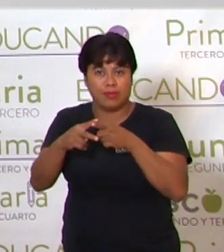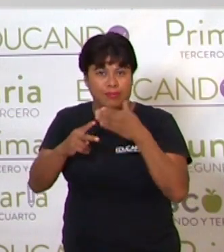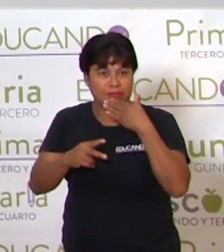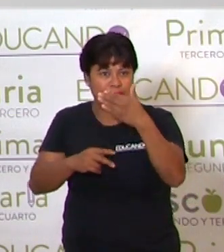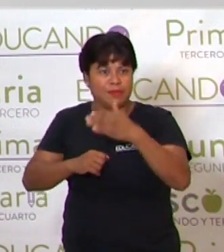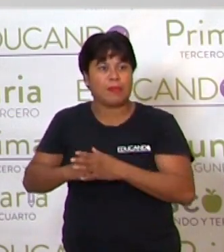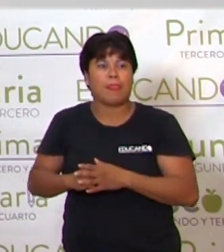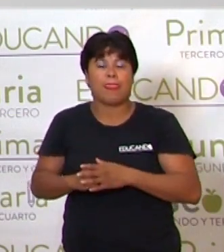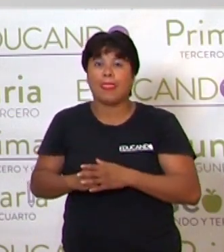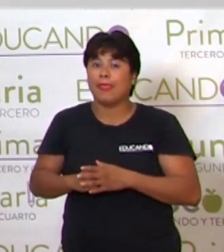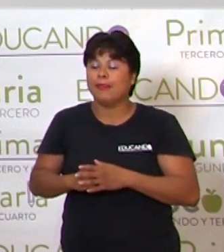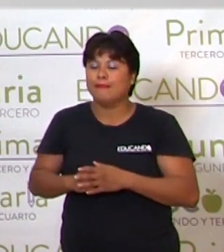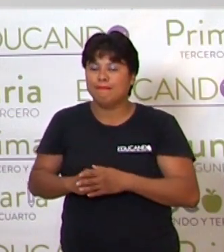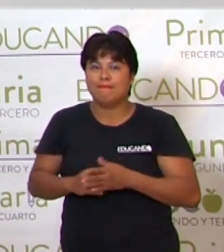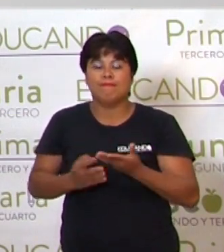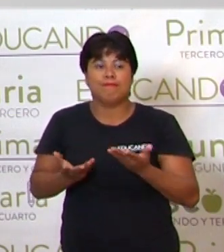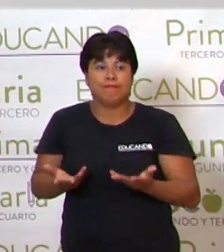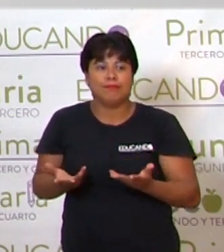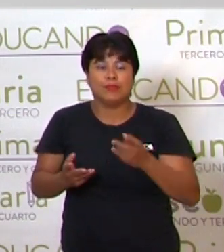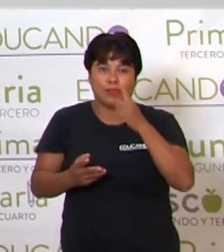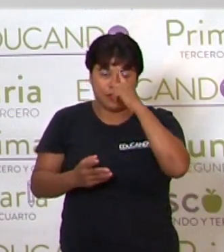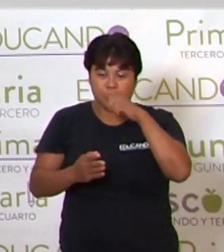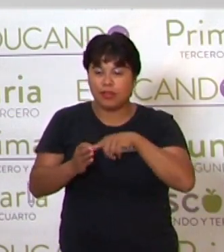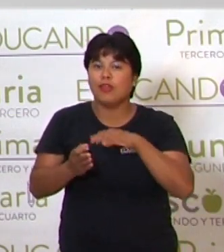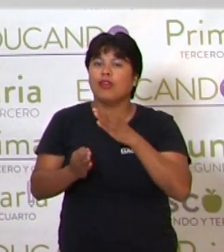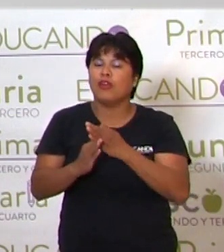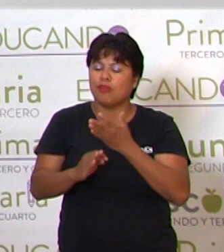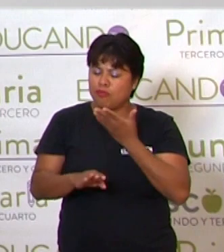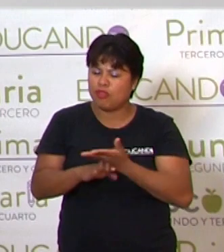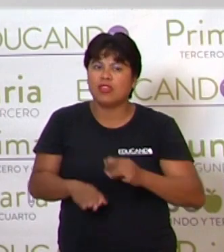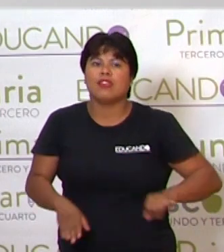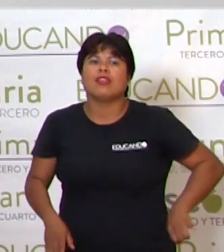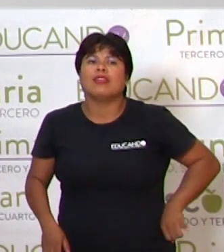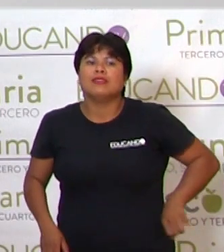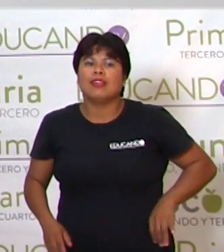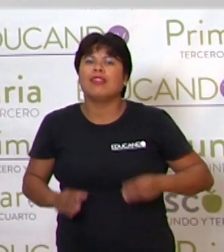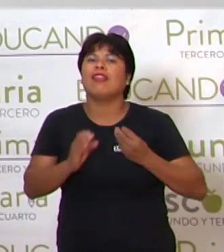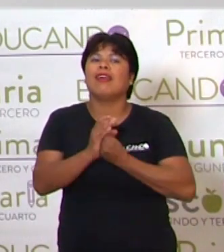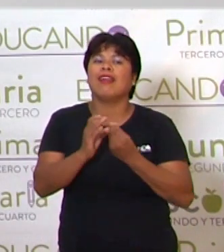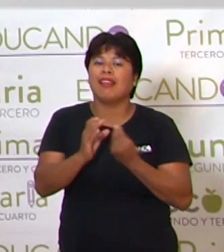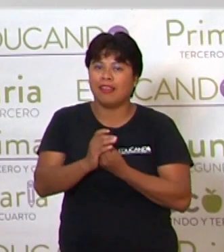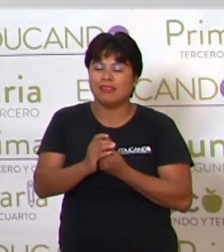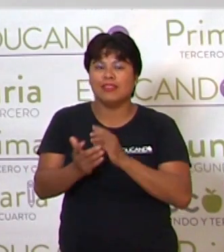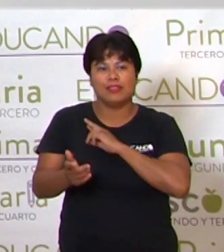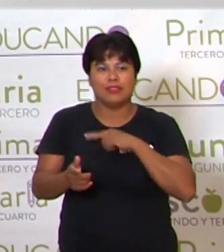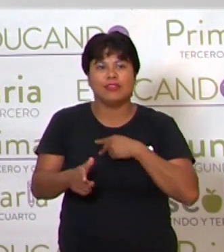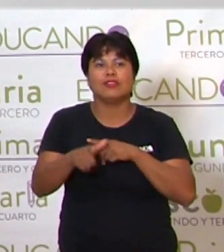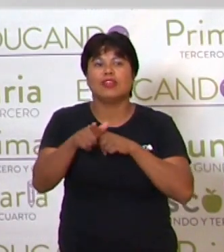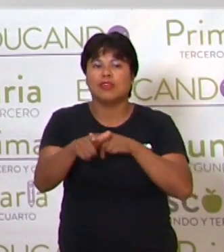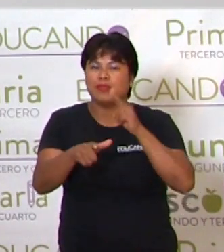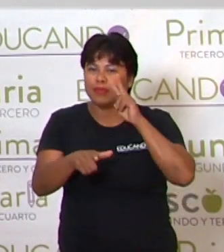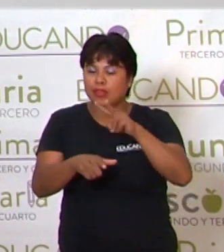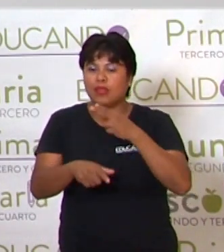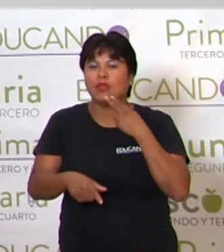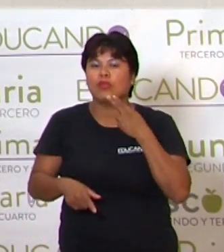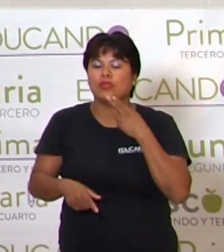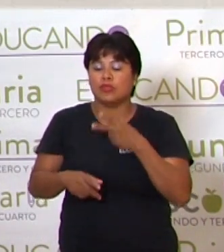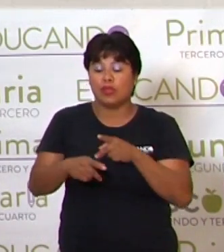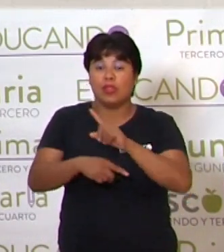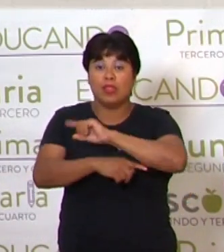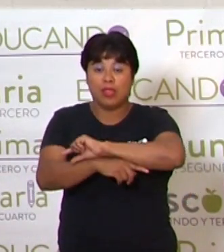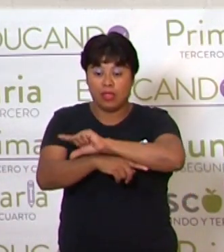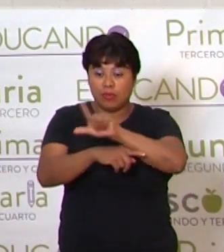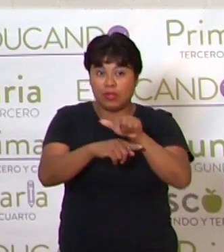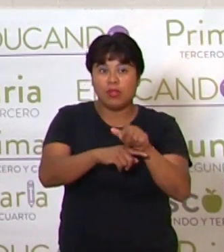bien, fíjate que creo que hoy estuvo muy interesante la clase porque seguimos viendo el uso del transportador